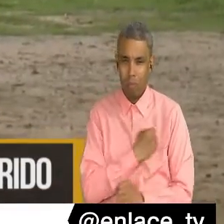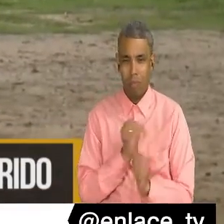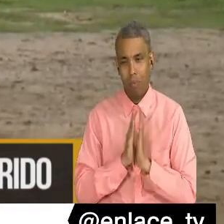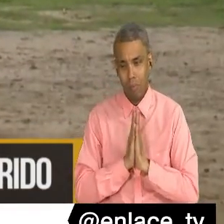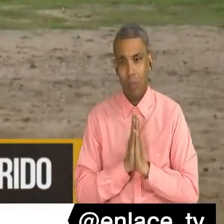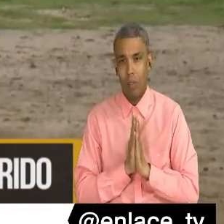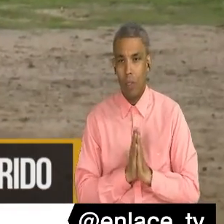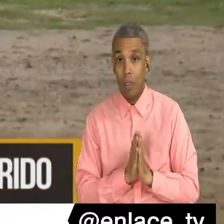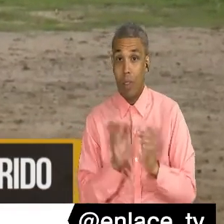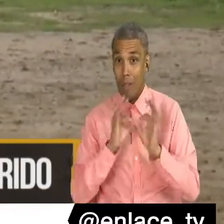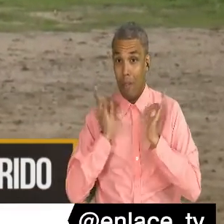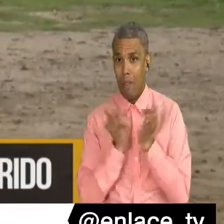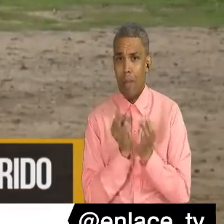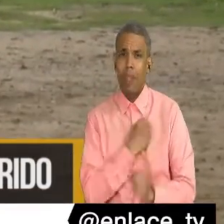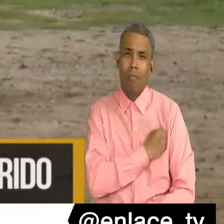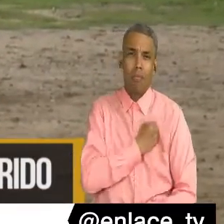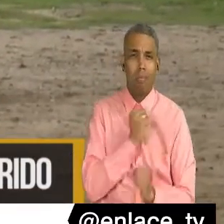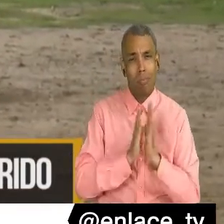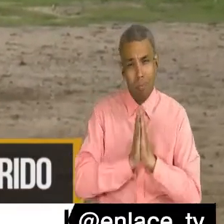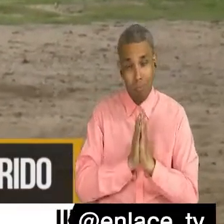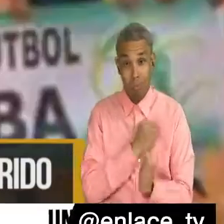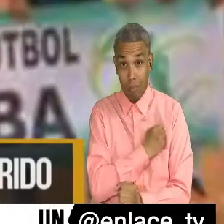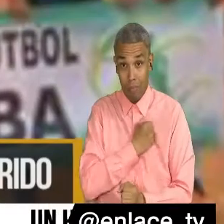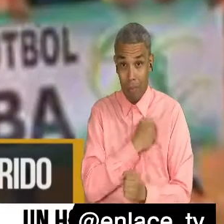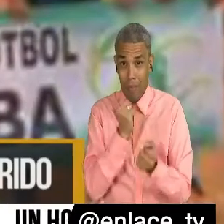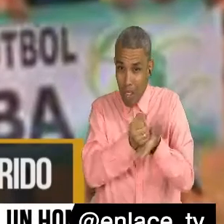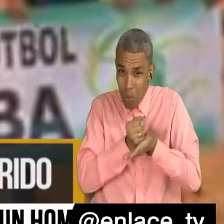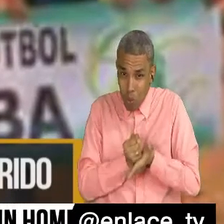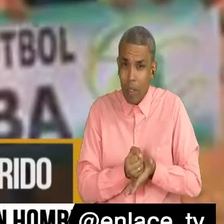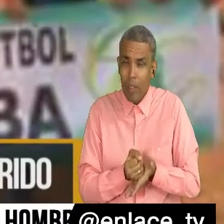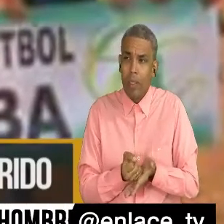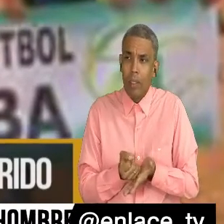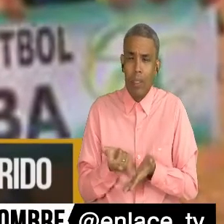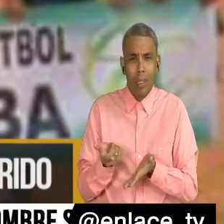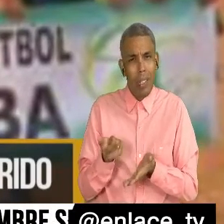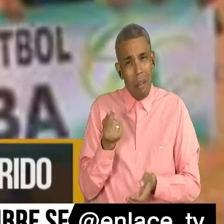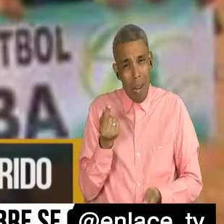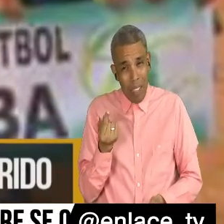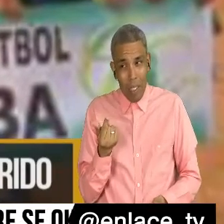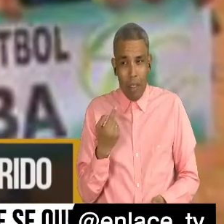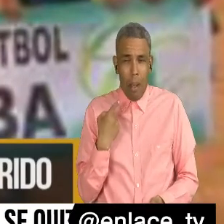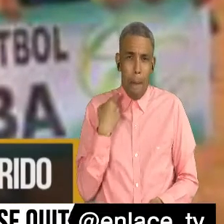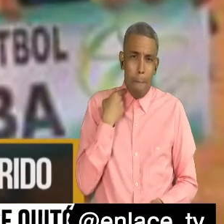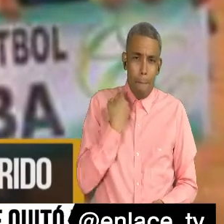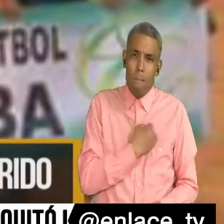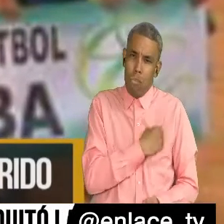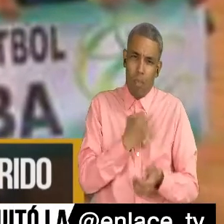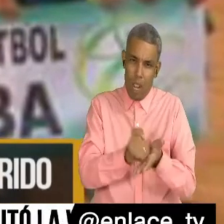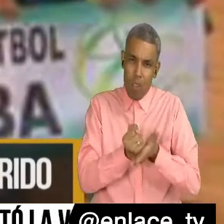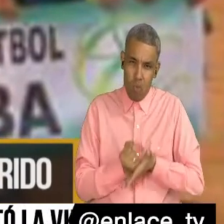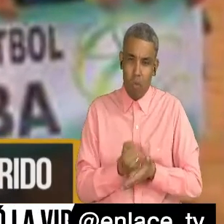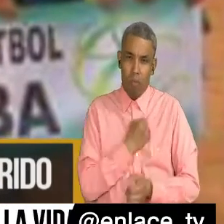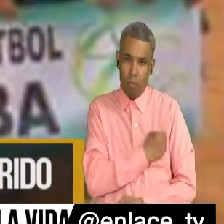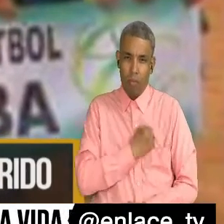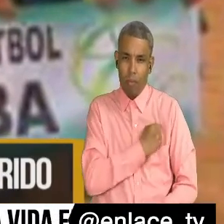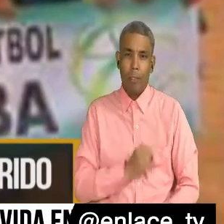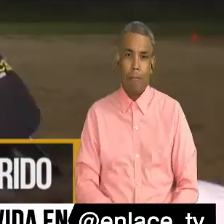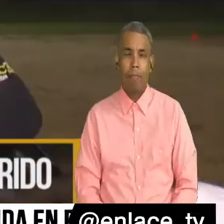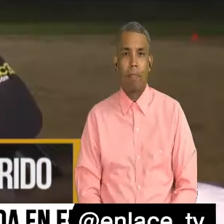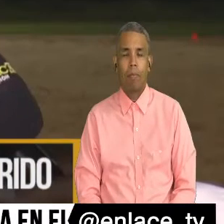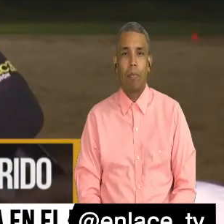buenos corazones de los ciudadanos de Barranca Bermeja para obtener apoyo a fin de hacer más llevadera esta tragedia que afronta la familia por el delicado estado de su